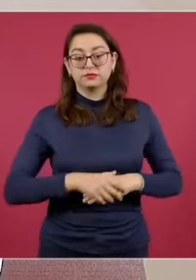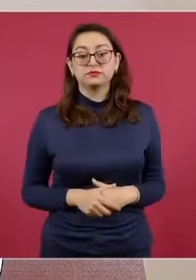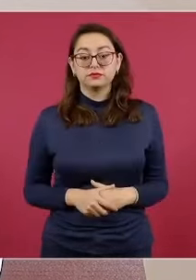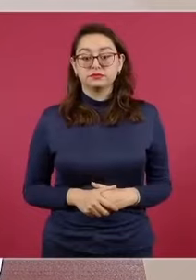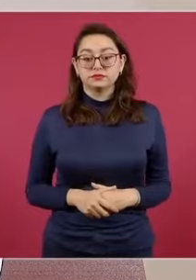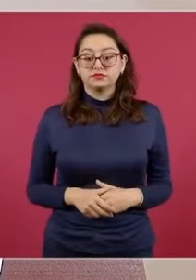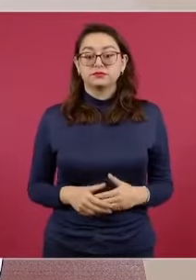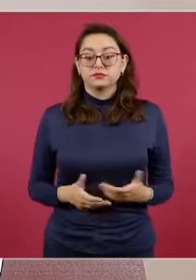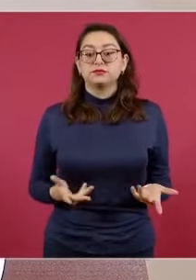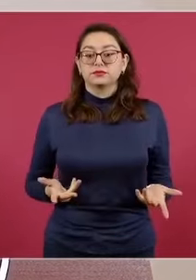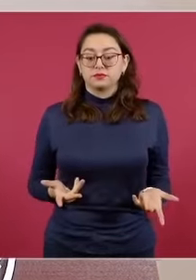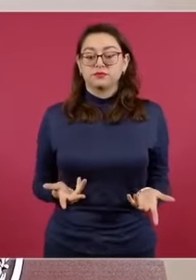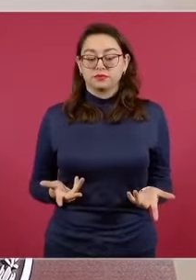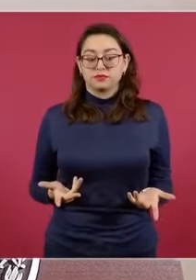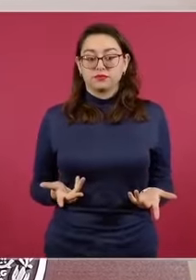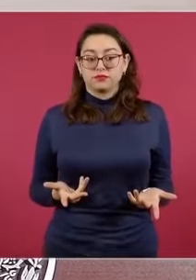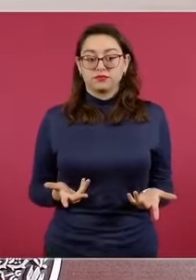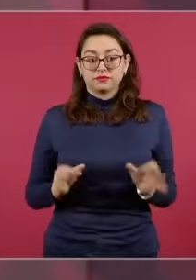Porque